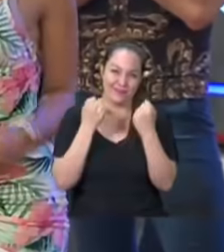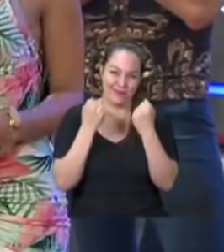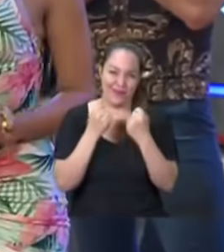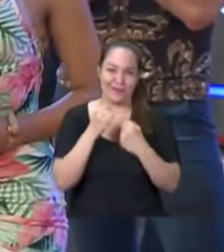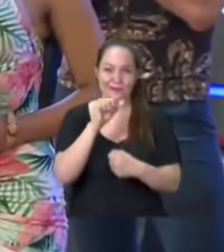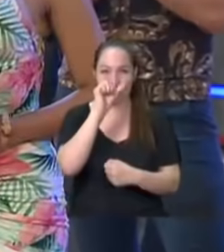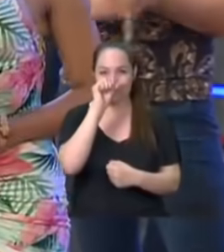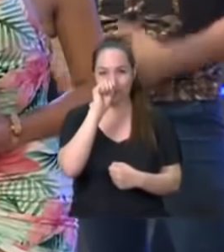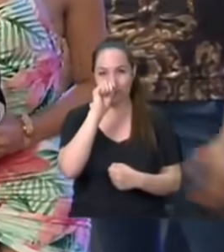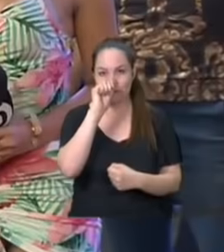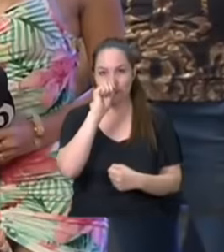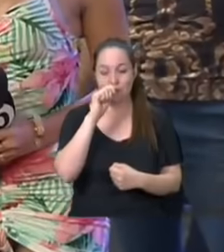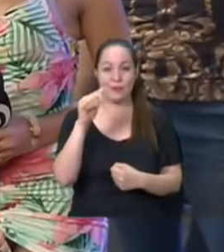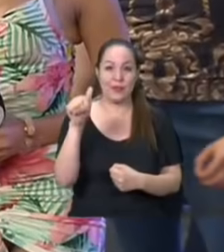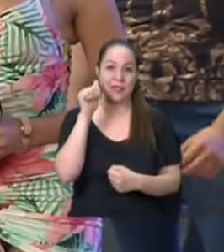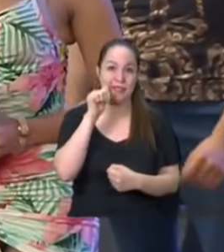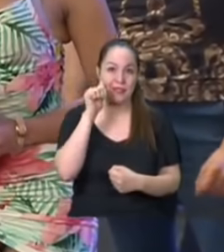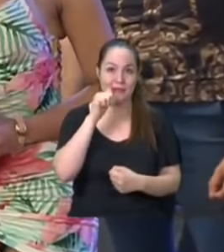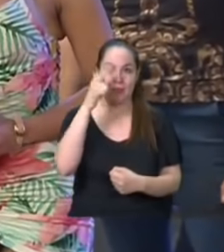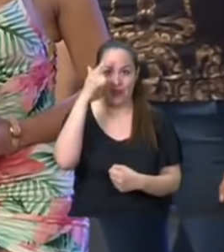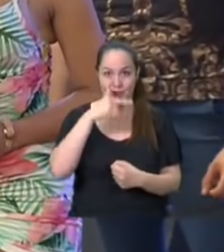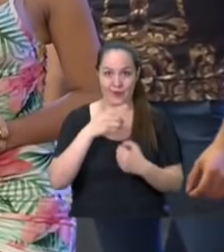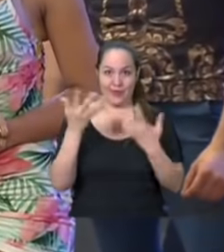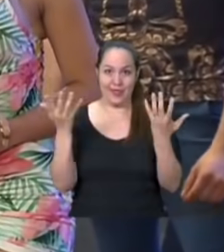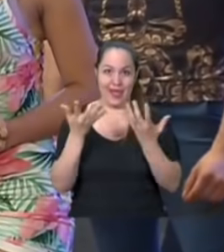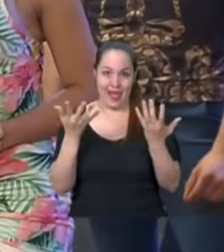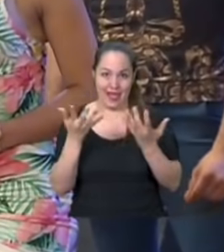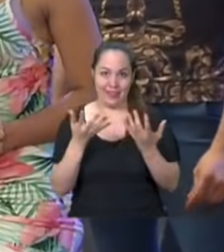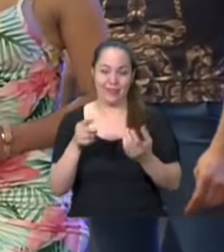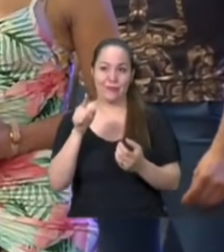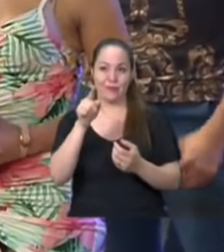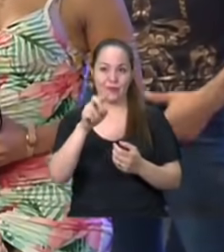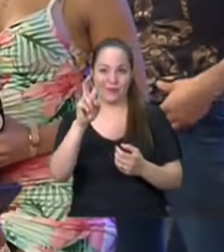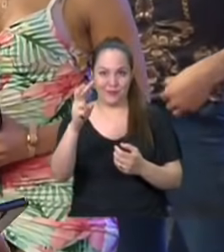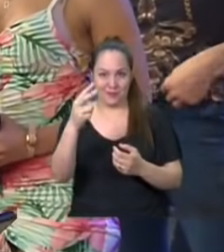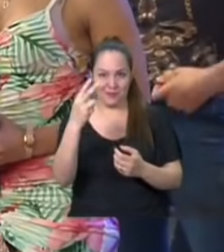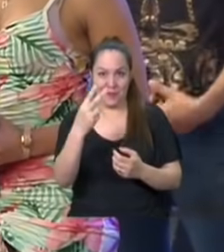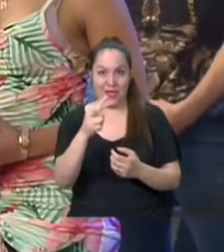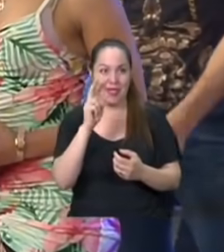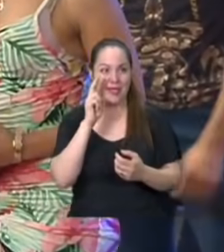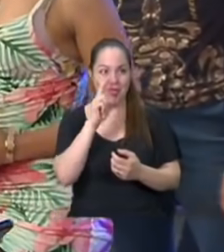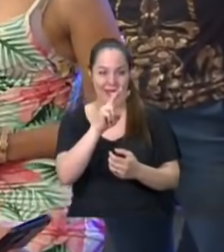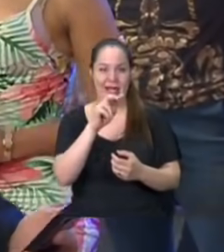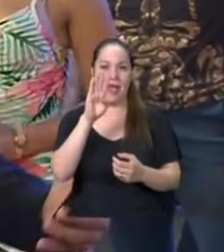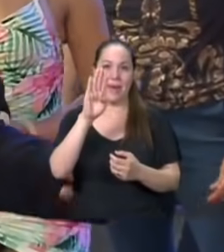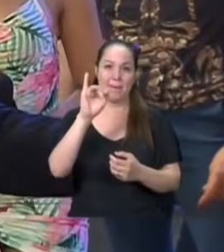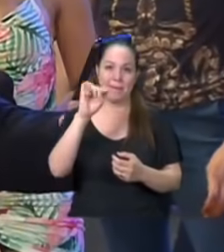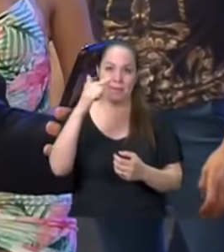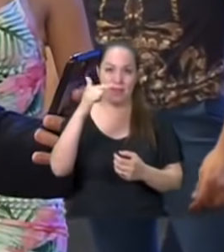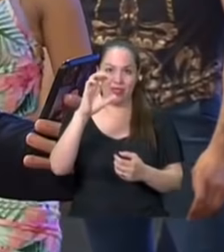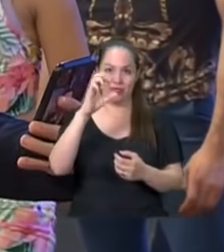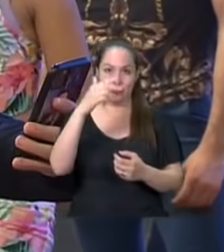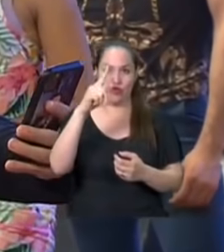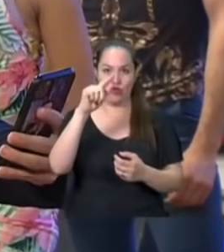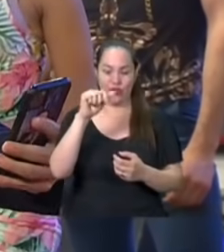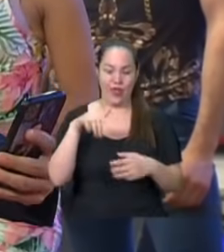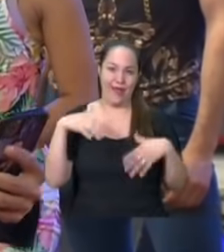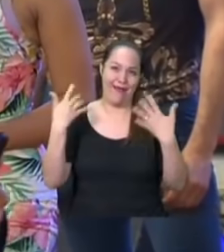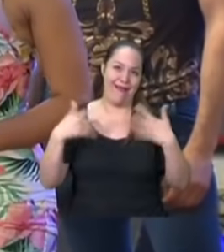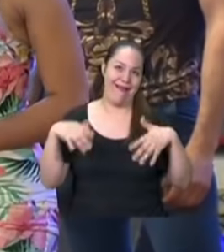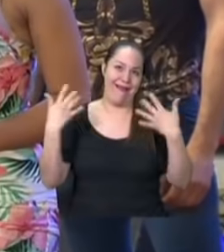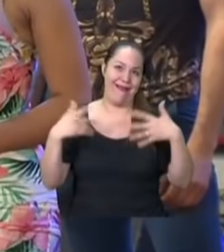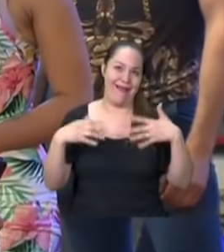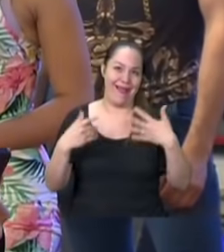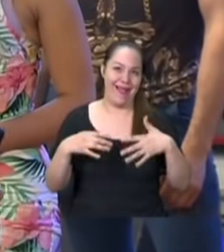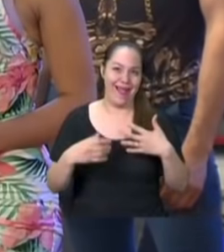Porque a raíz de lo que hacemos en este programa y en especial cuando él ve a la Big Chota, ¡qué bárbaro!